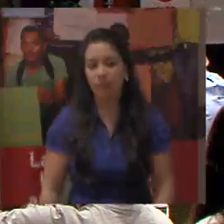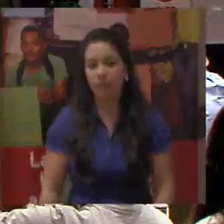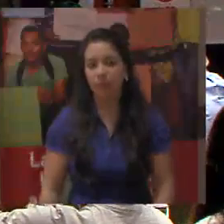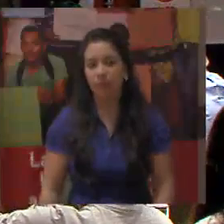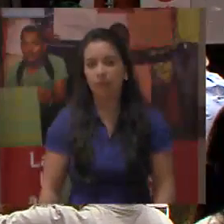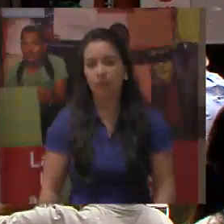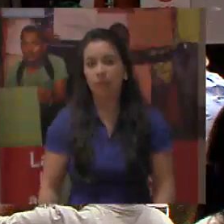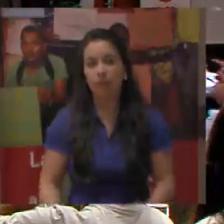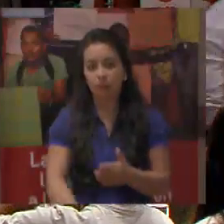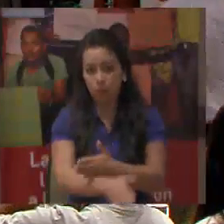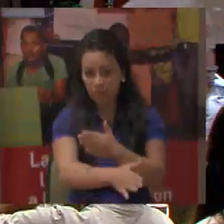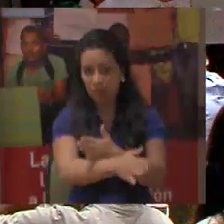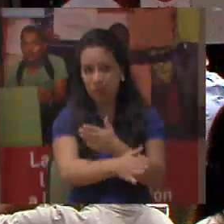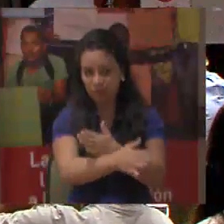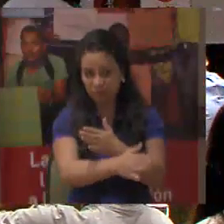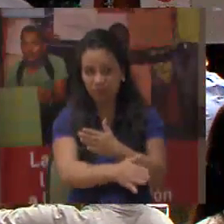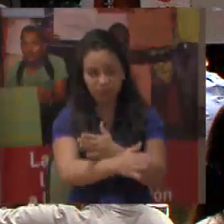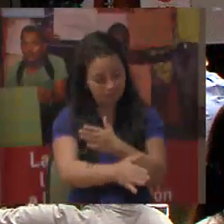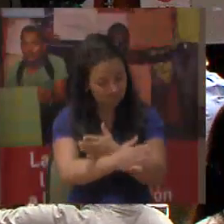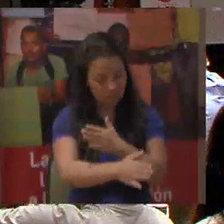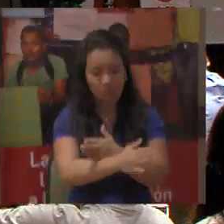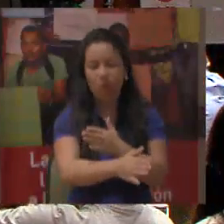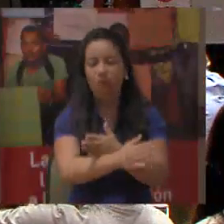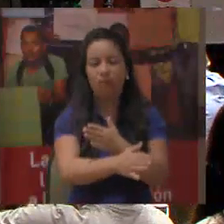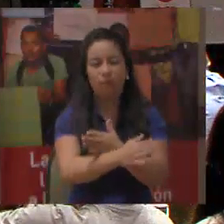Sigan como van.